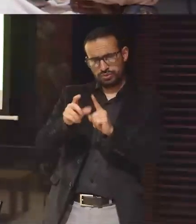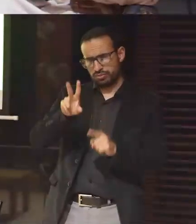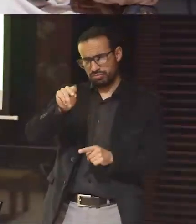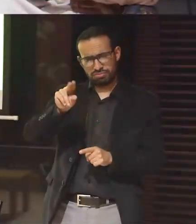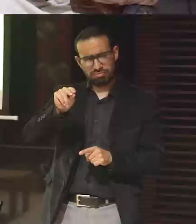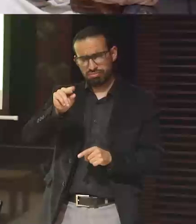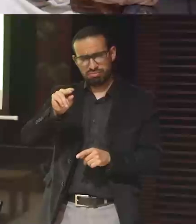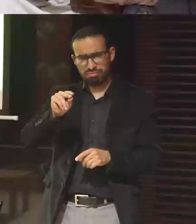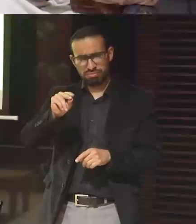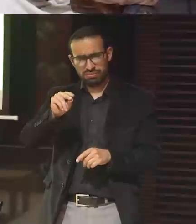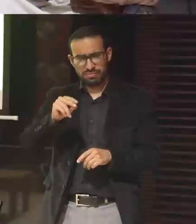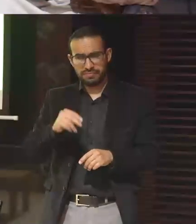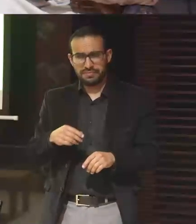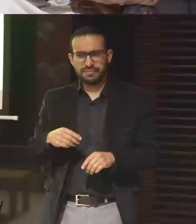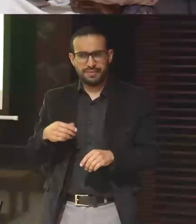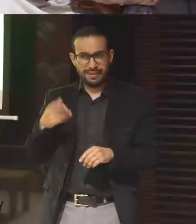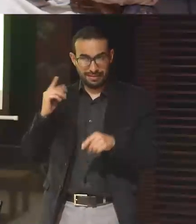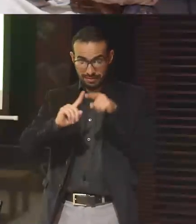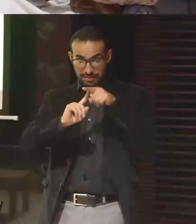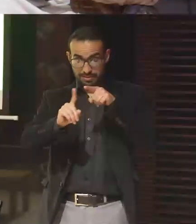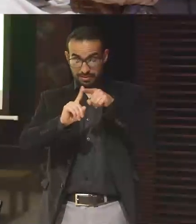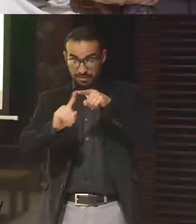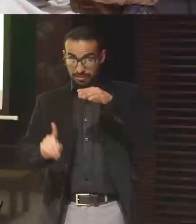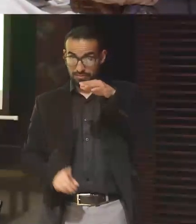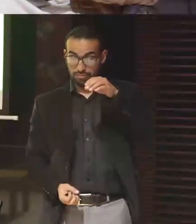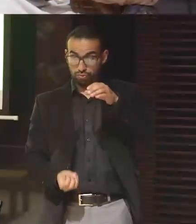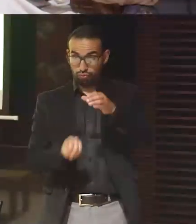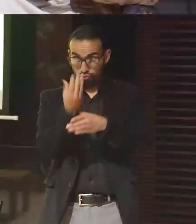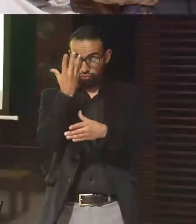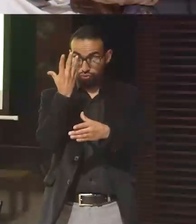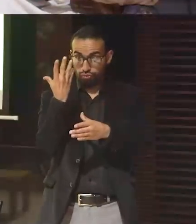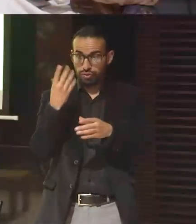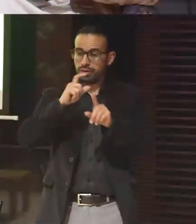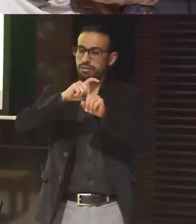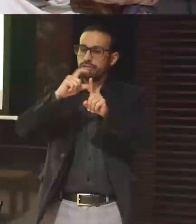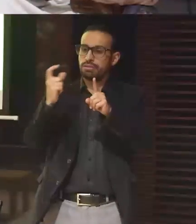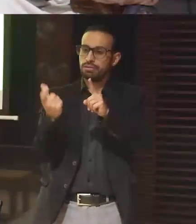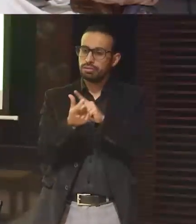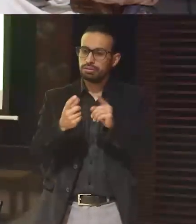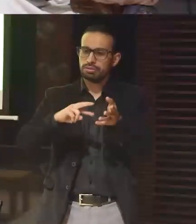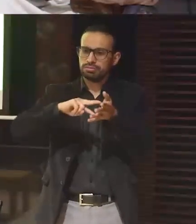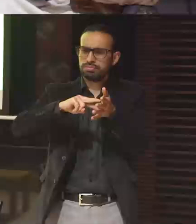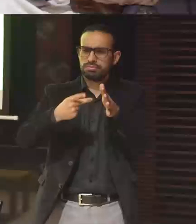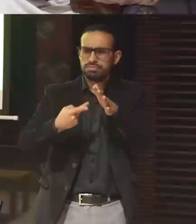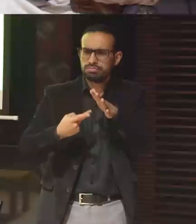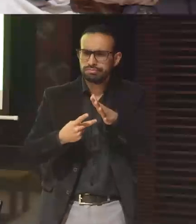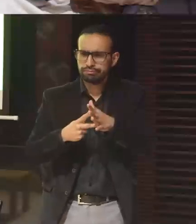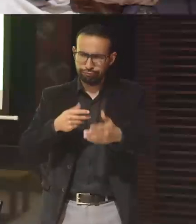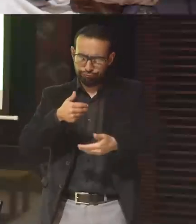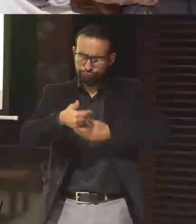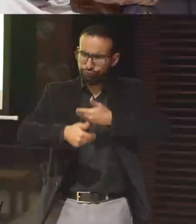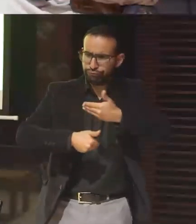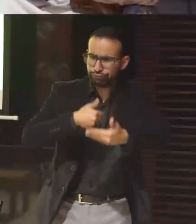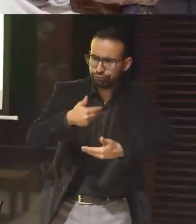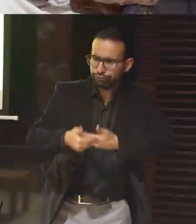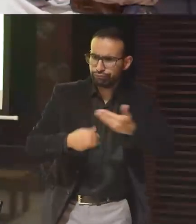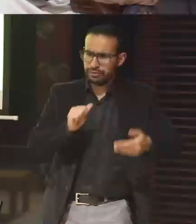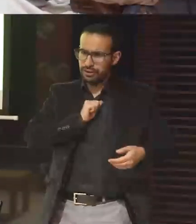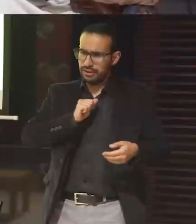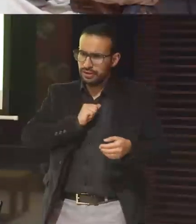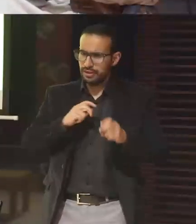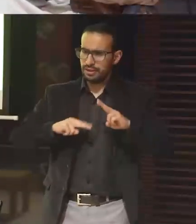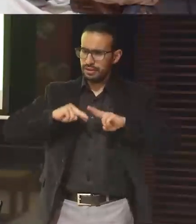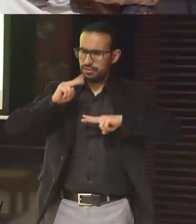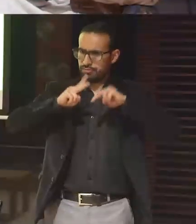Transmilenio surgió y entendiendo cultura como hábitos, como lo que hacemos, como lo que construimos, como